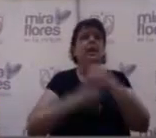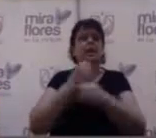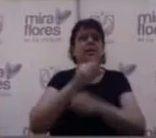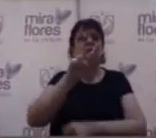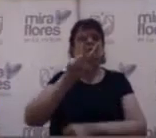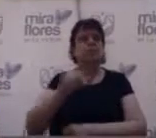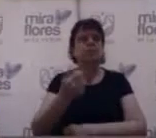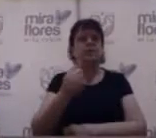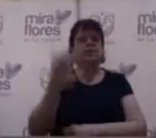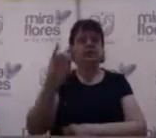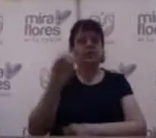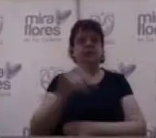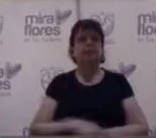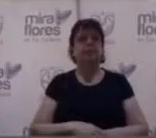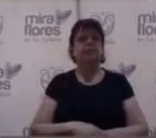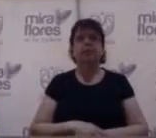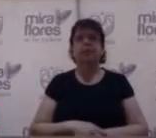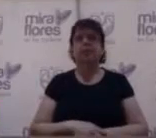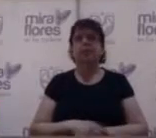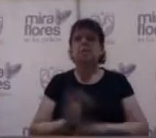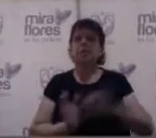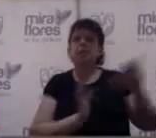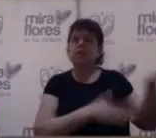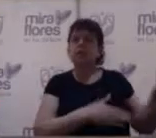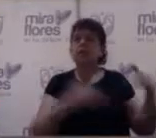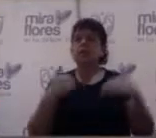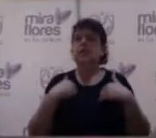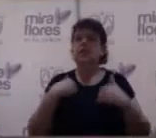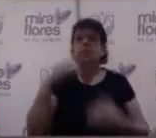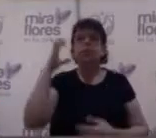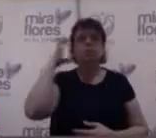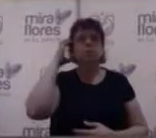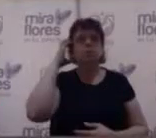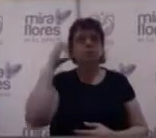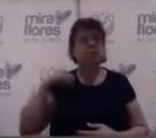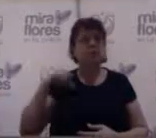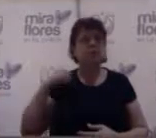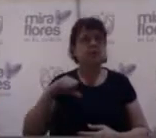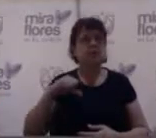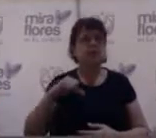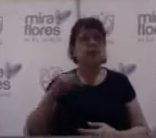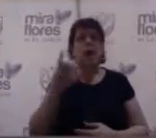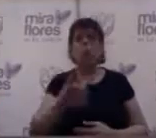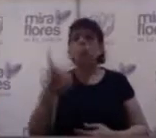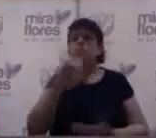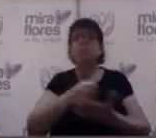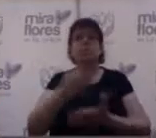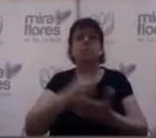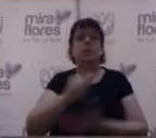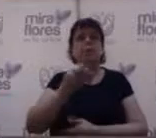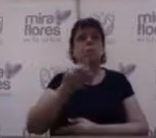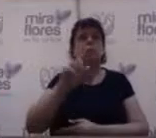Por otro lado, tenemos que la Municipalidad de Miraflores ha ejecutado gastos por la suma de